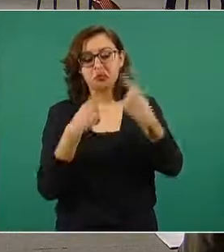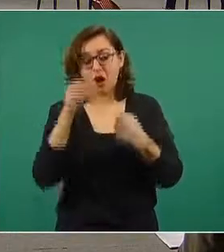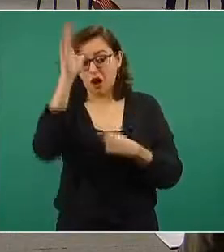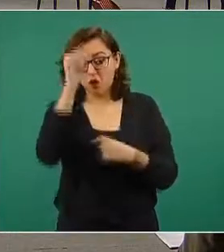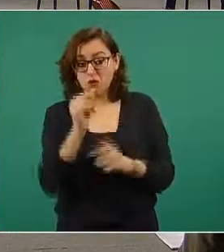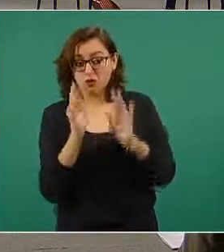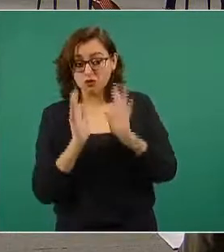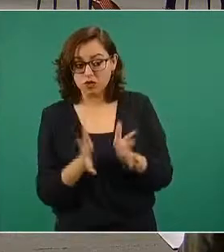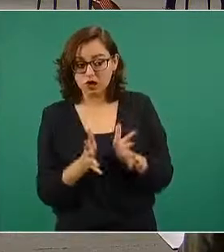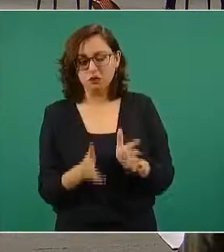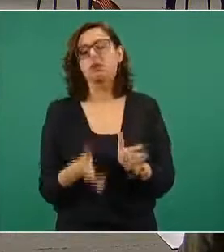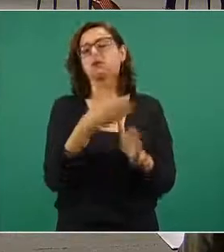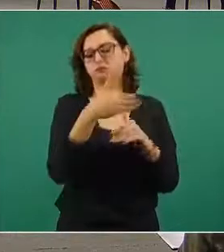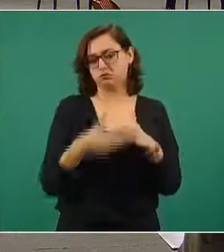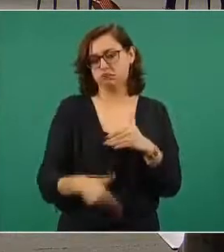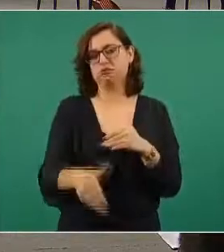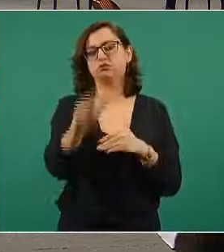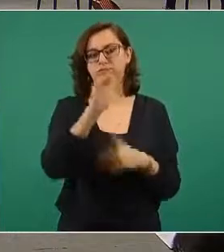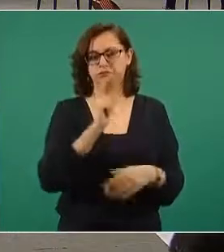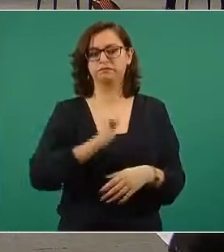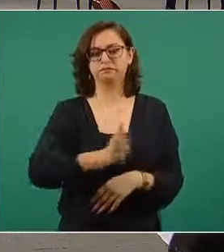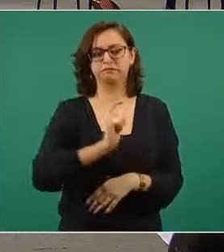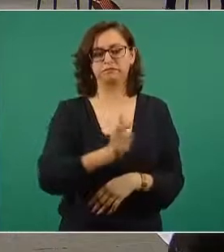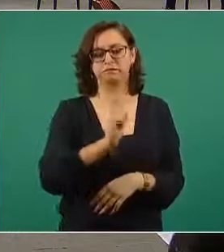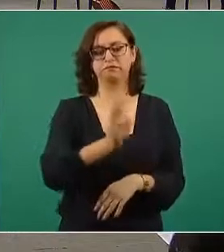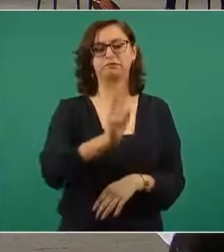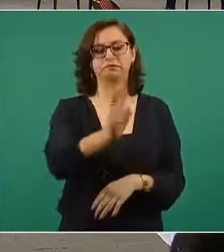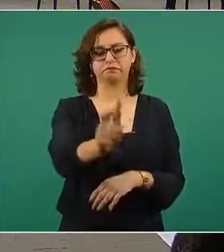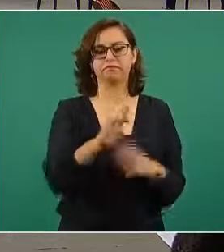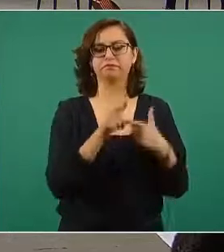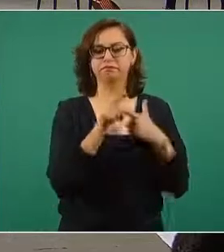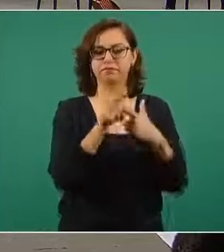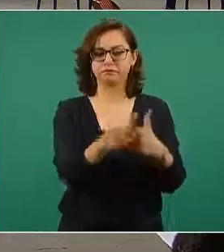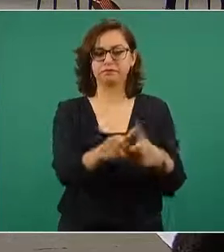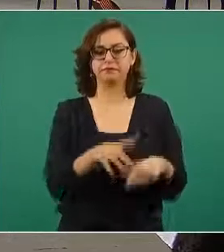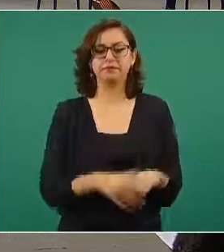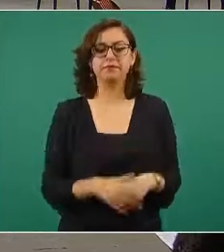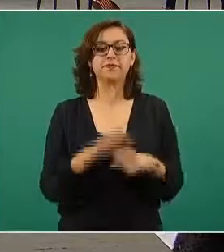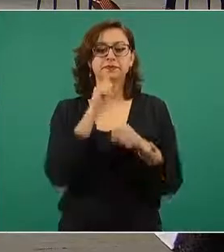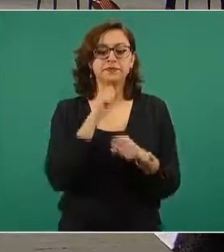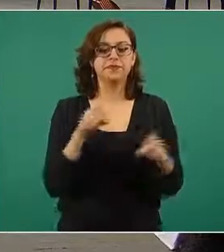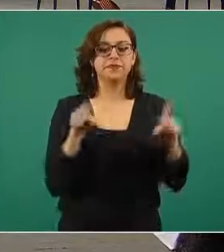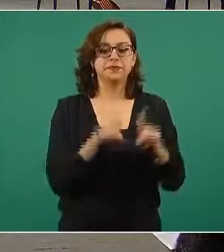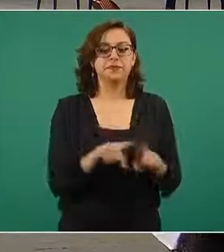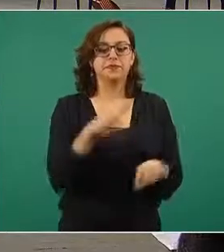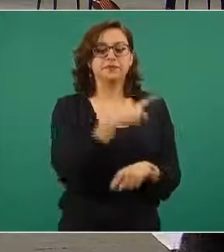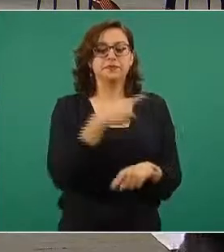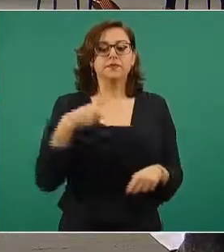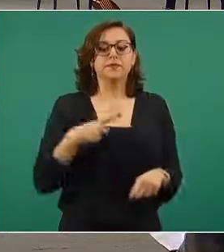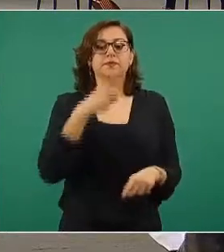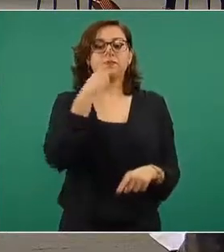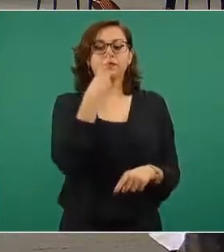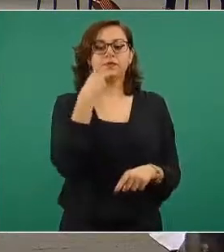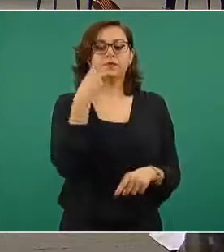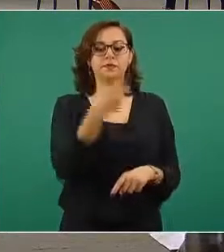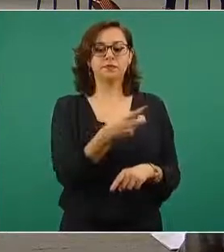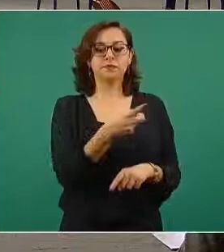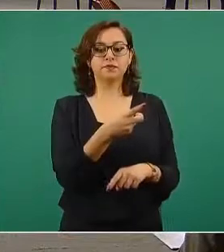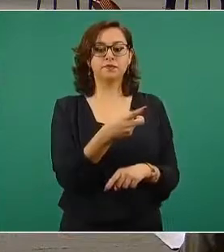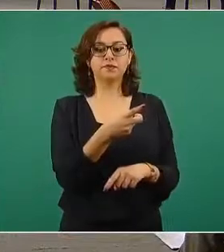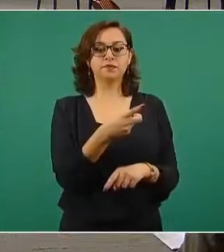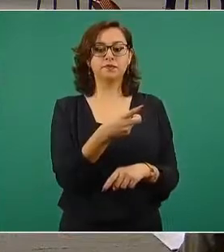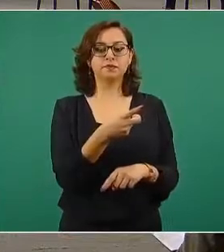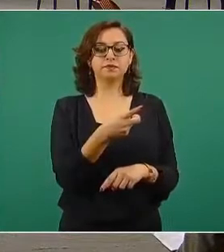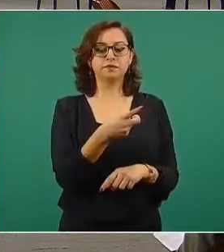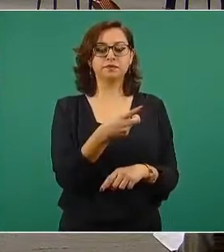haciendo los pagos correspondientes. Decir también, recordarles aquí